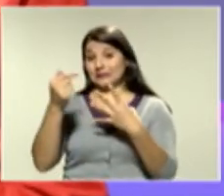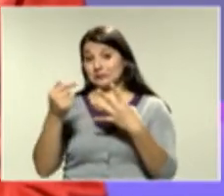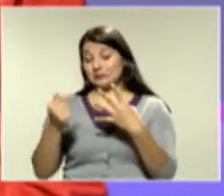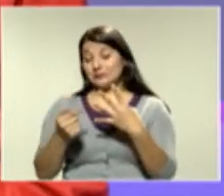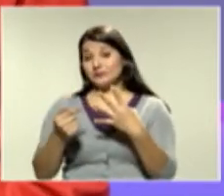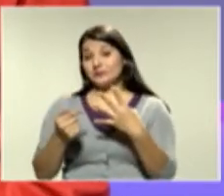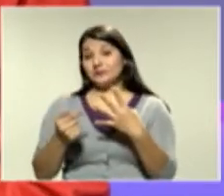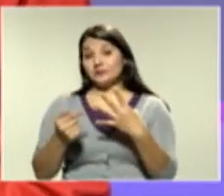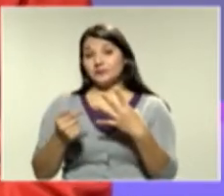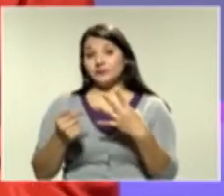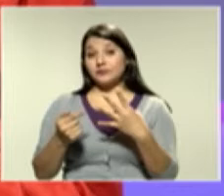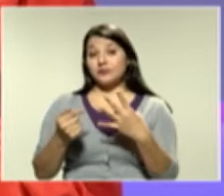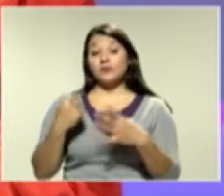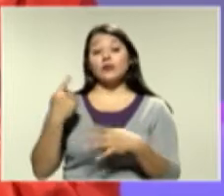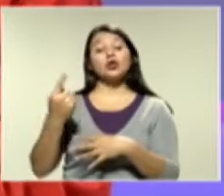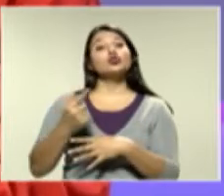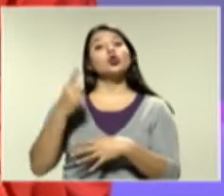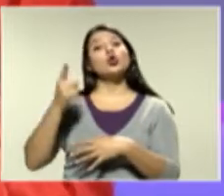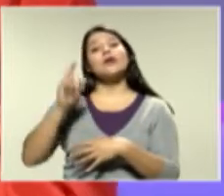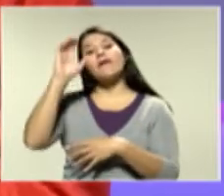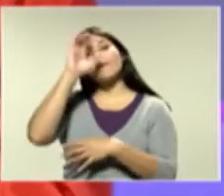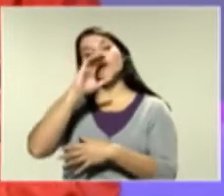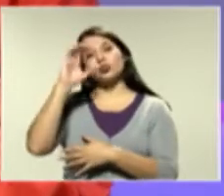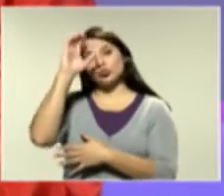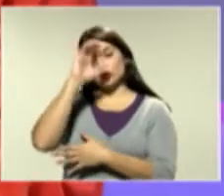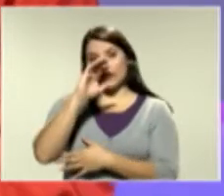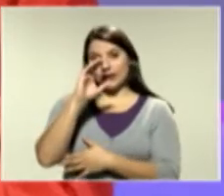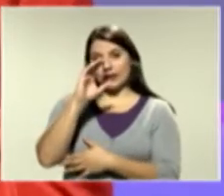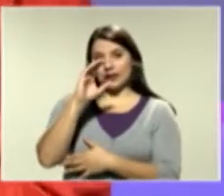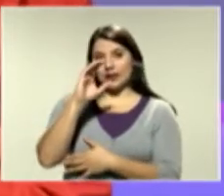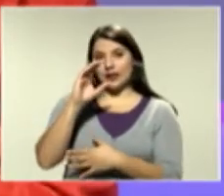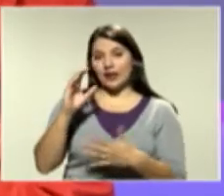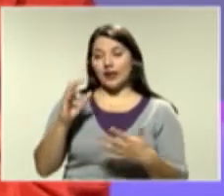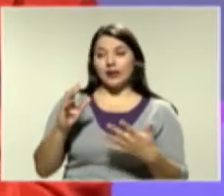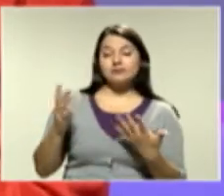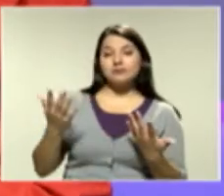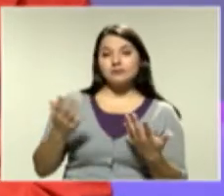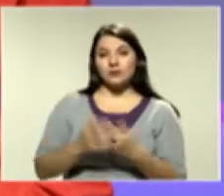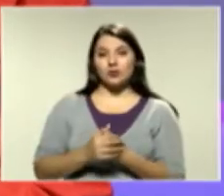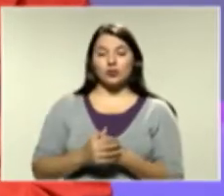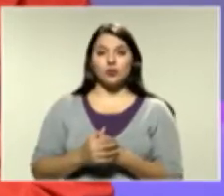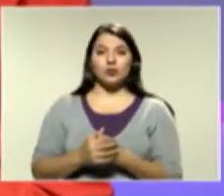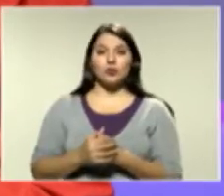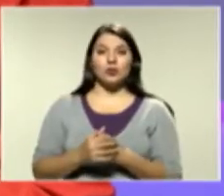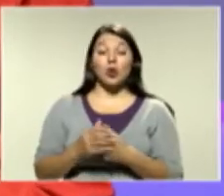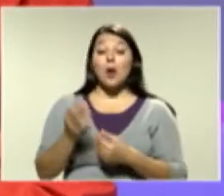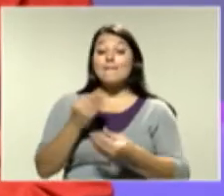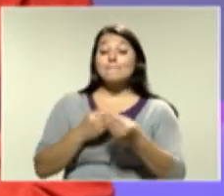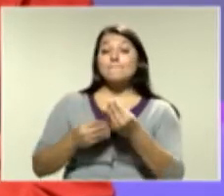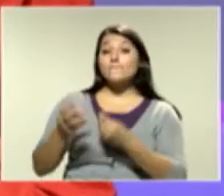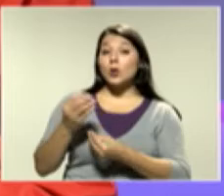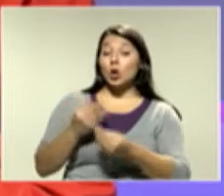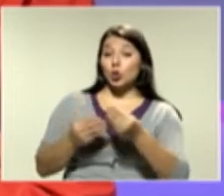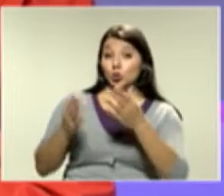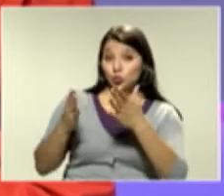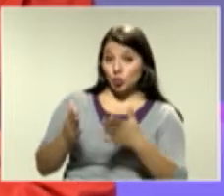válida, solamente hay que buscarle la comba, ¿verdad? O sea, los productores, los